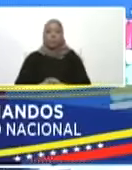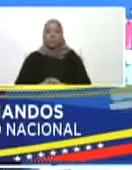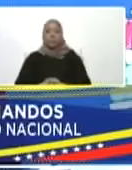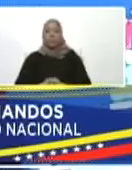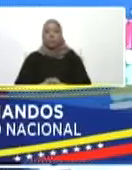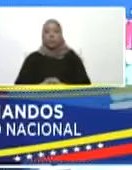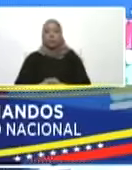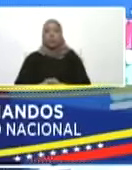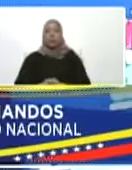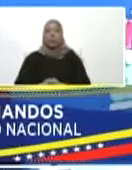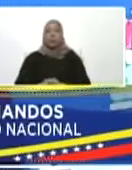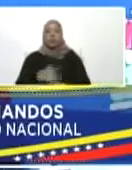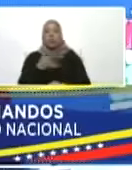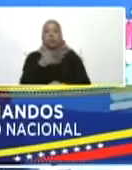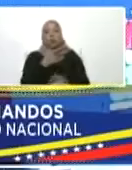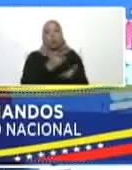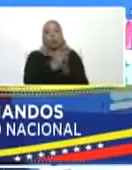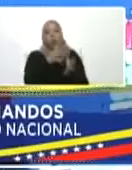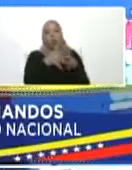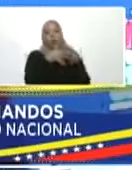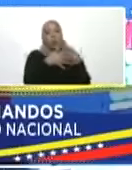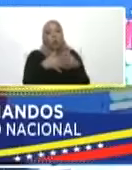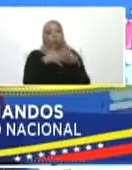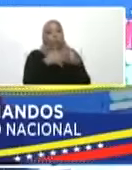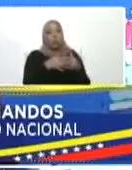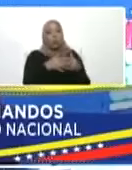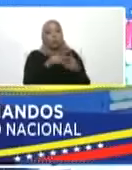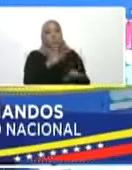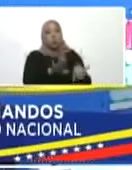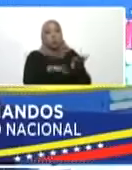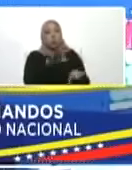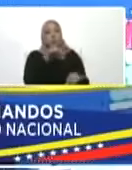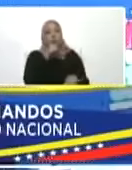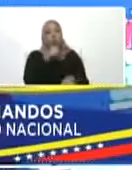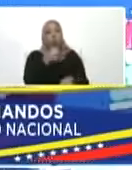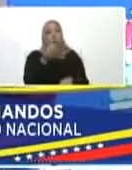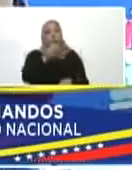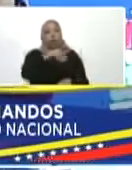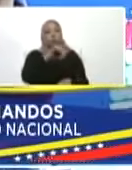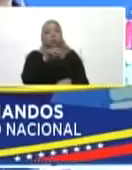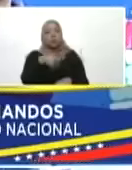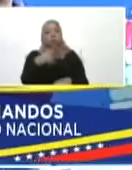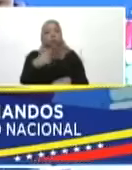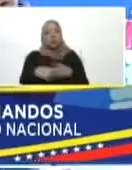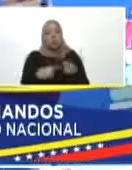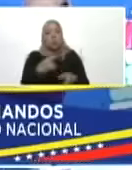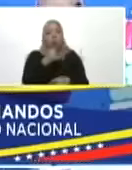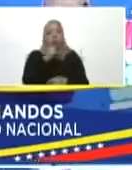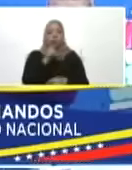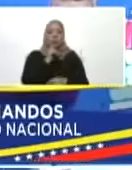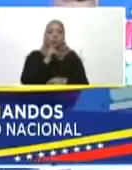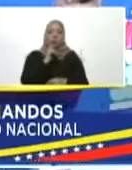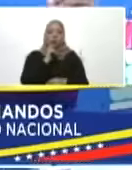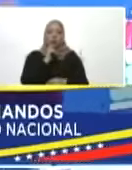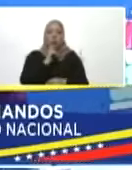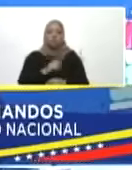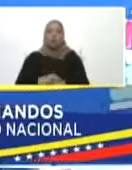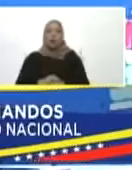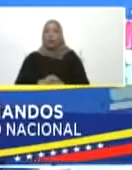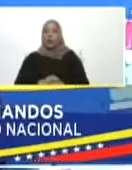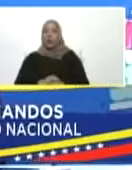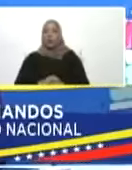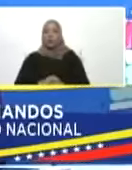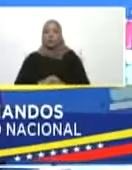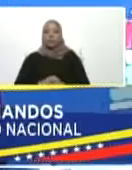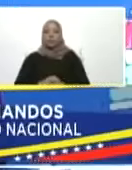o un país que tenga amos en el norte y donde no se mueva ni una pluma, sino dan las órdenes en el norte,